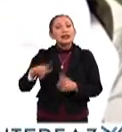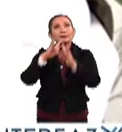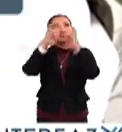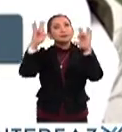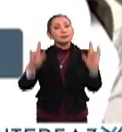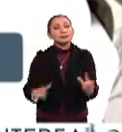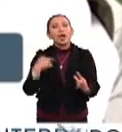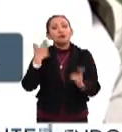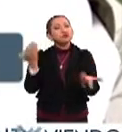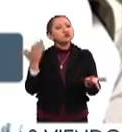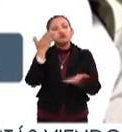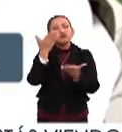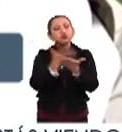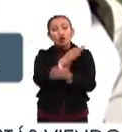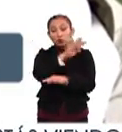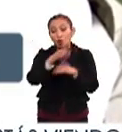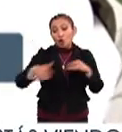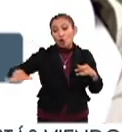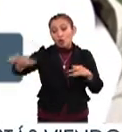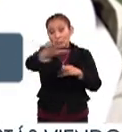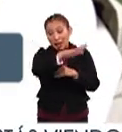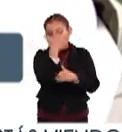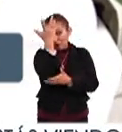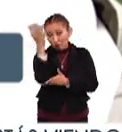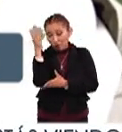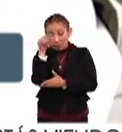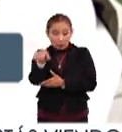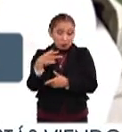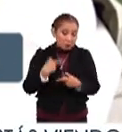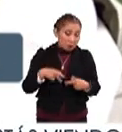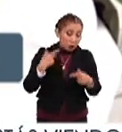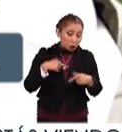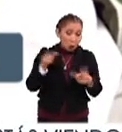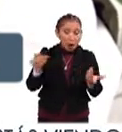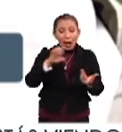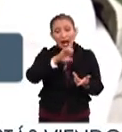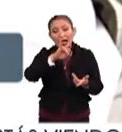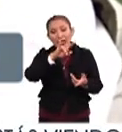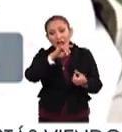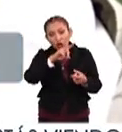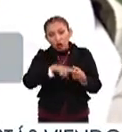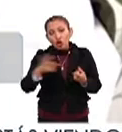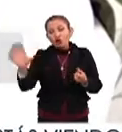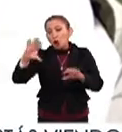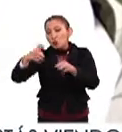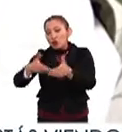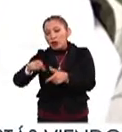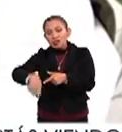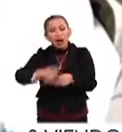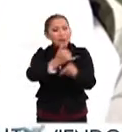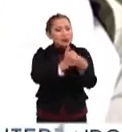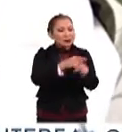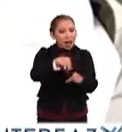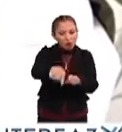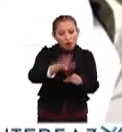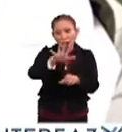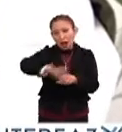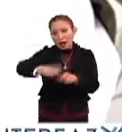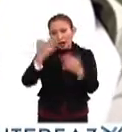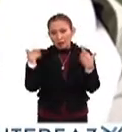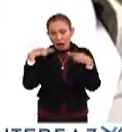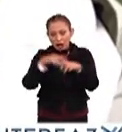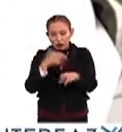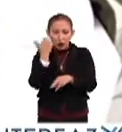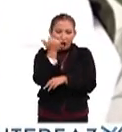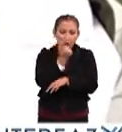stand ofreciendo a todo el sector forestal, ejidos, comunidades, investigadores, sector